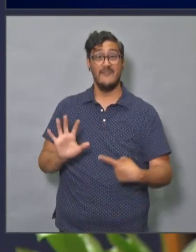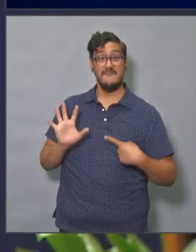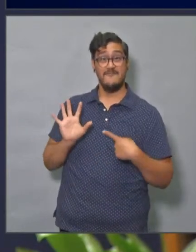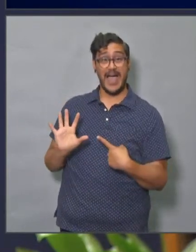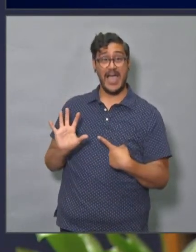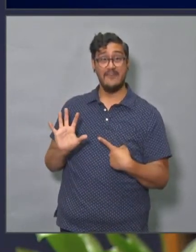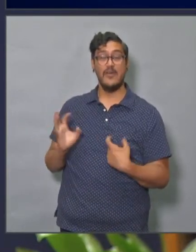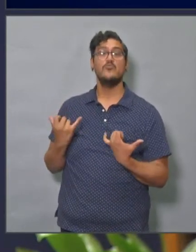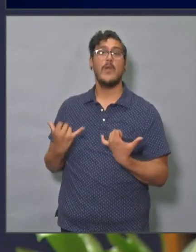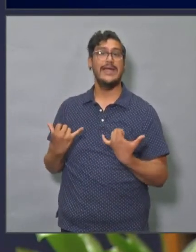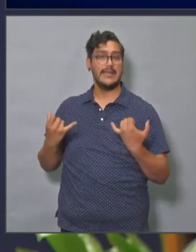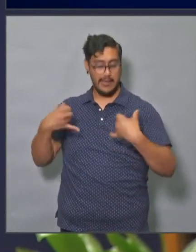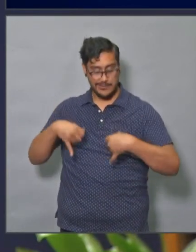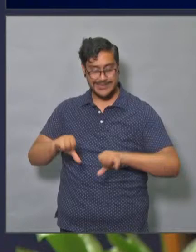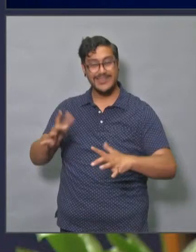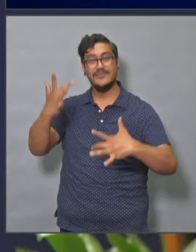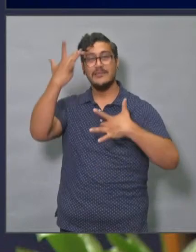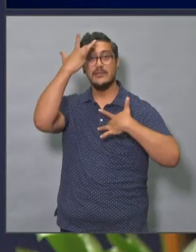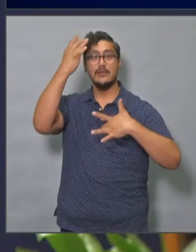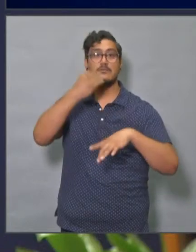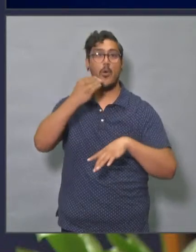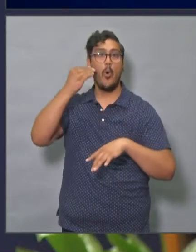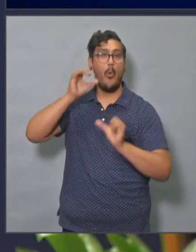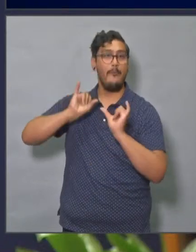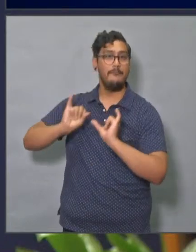están enfermos en casa.